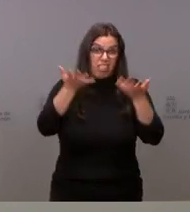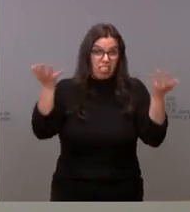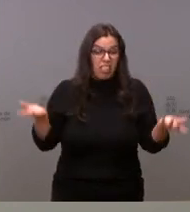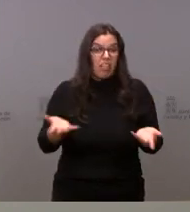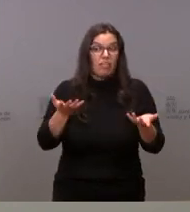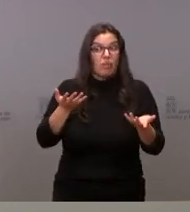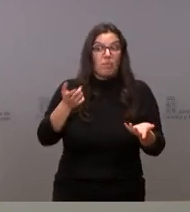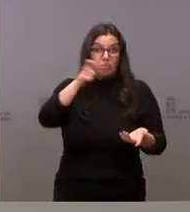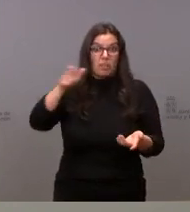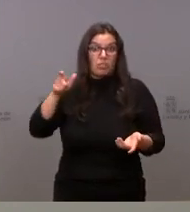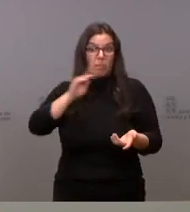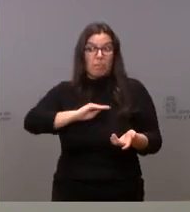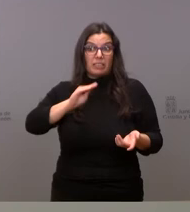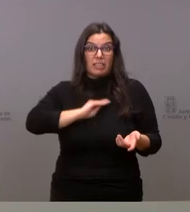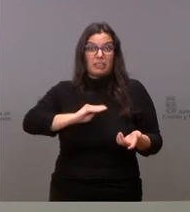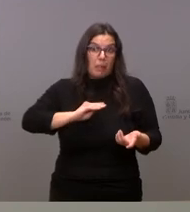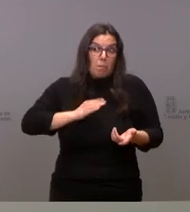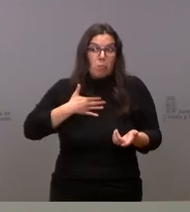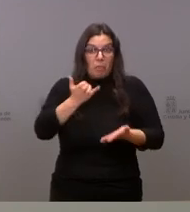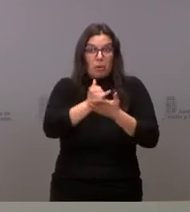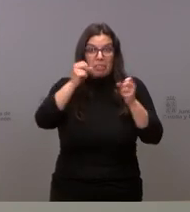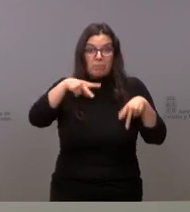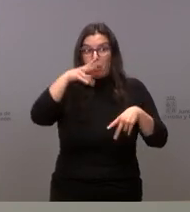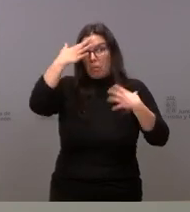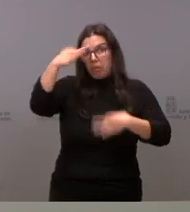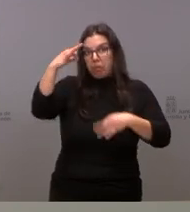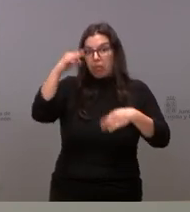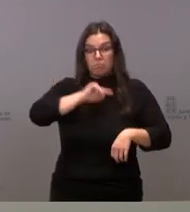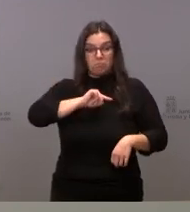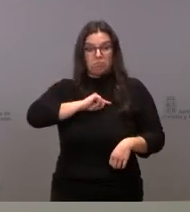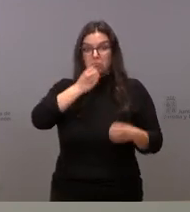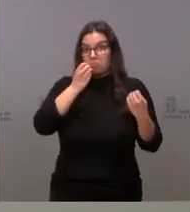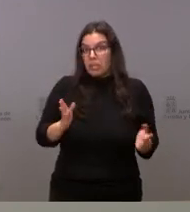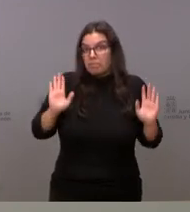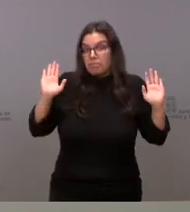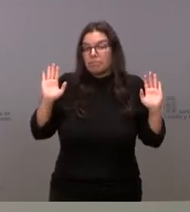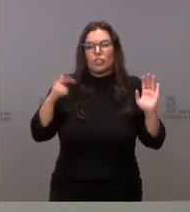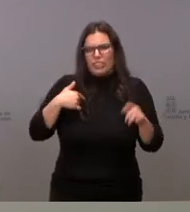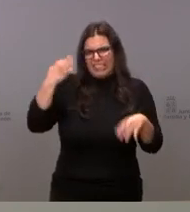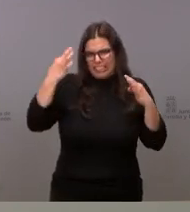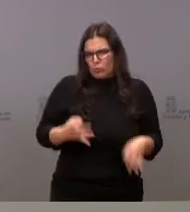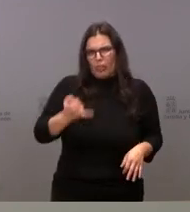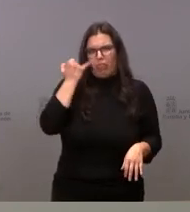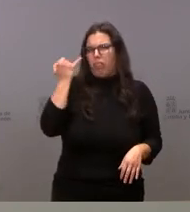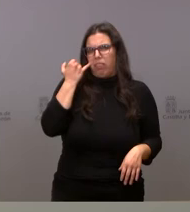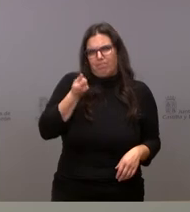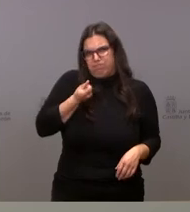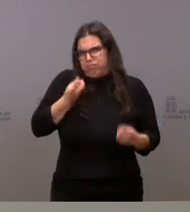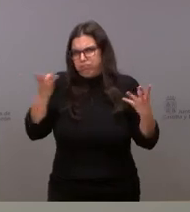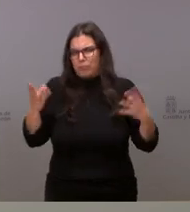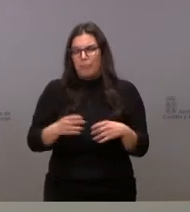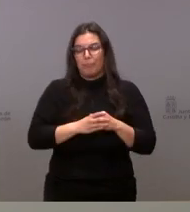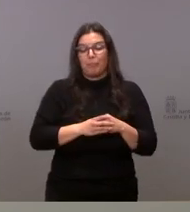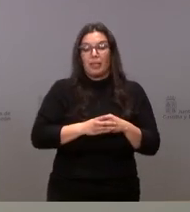gente incluso a lo mejor no se ha hecho no se ha hecho la prueba por lo tanto he convencido que se han quedado mucha gente fuera del sistema el perfil de